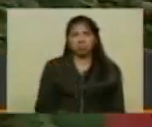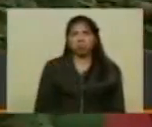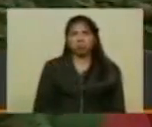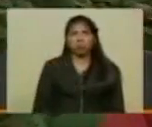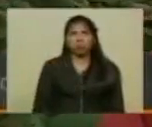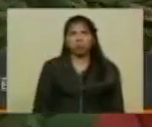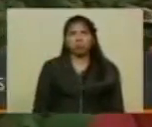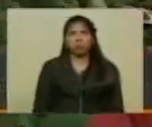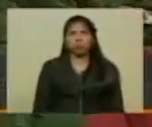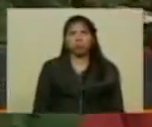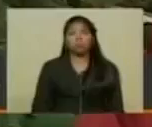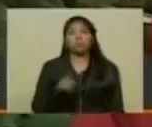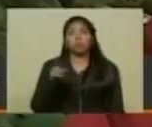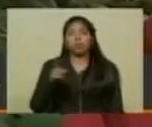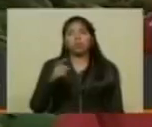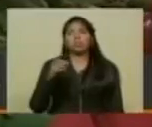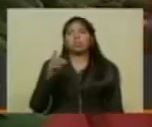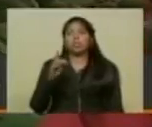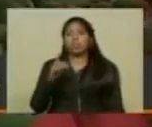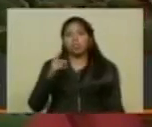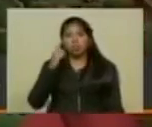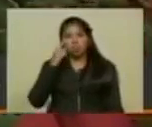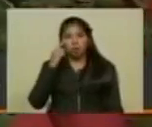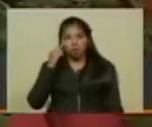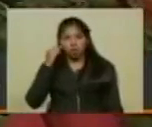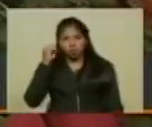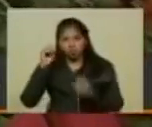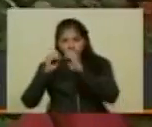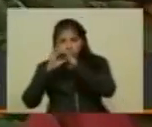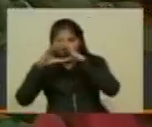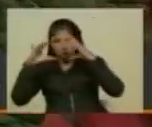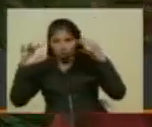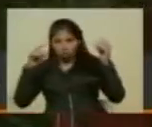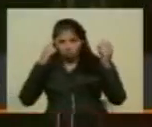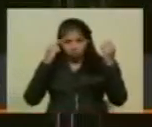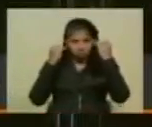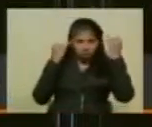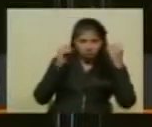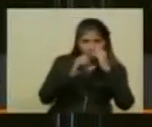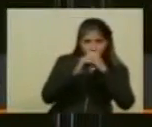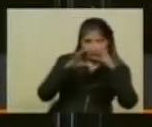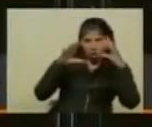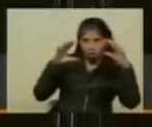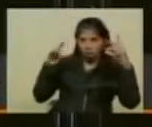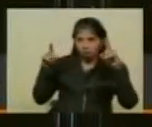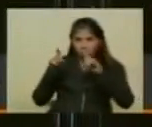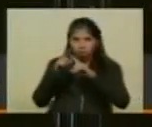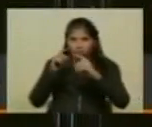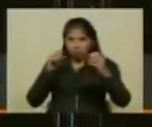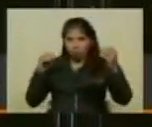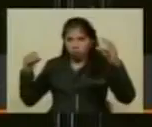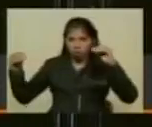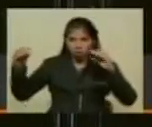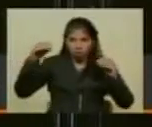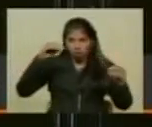Un gran debate mental, diría yo, se desarrollaba en cada uno de nosotros. ¿Qué irá a